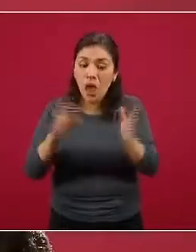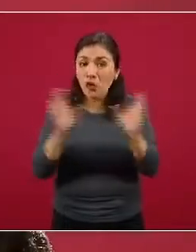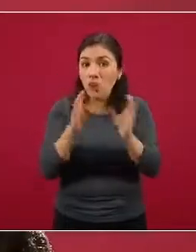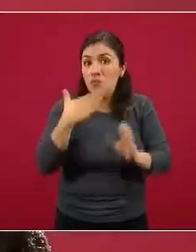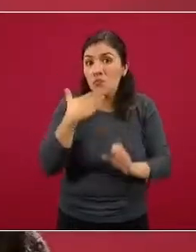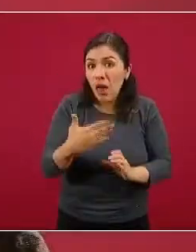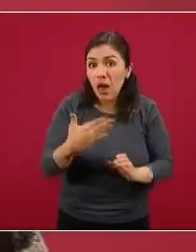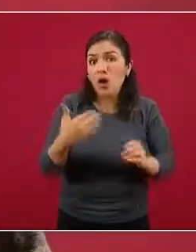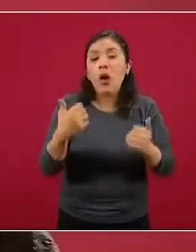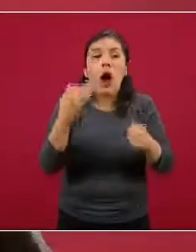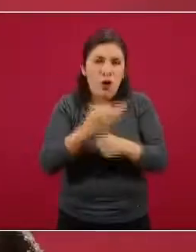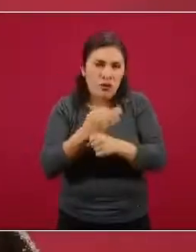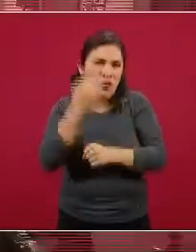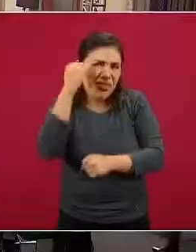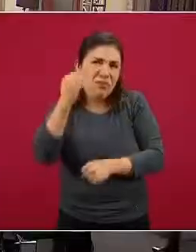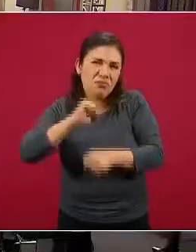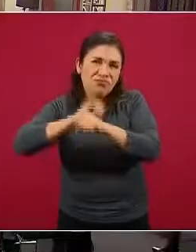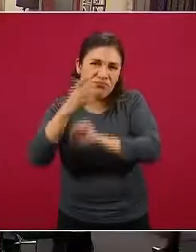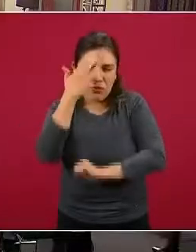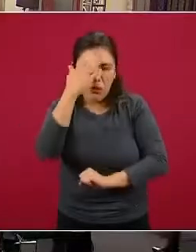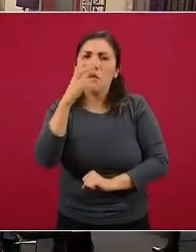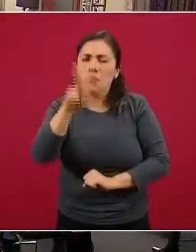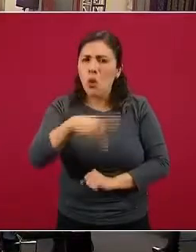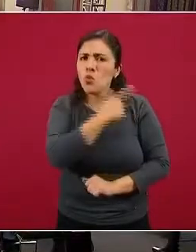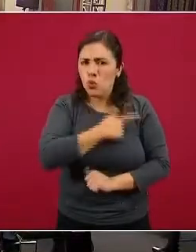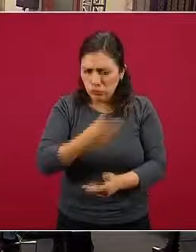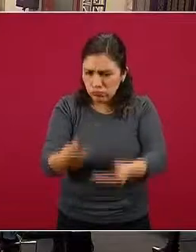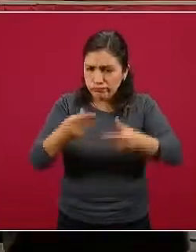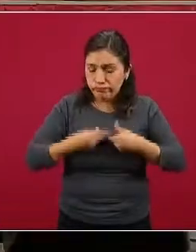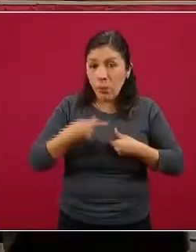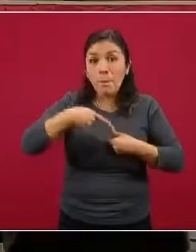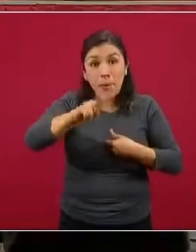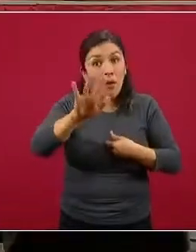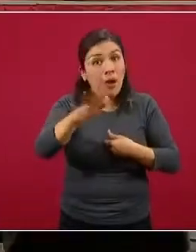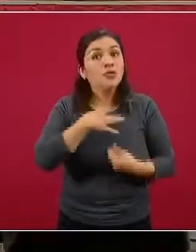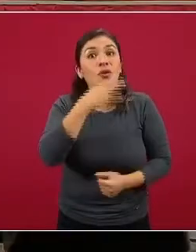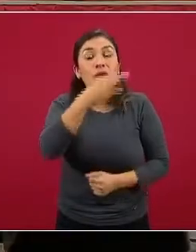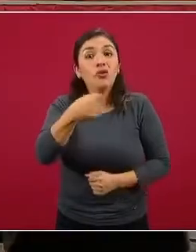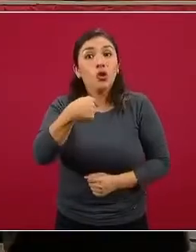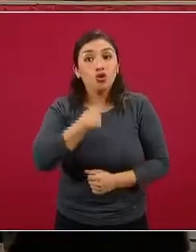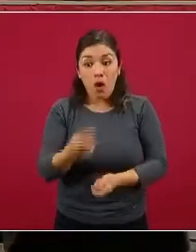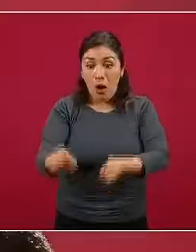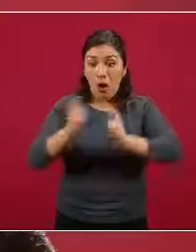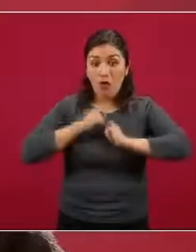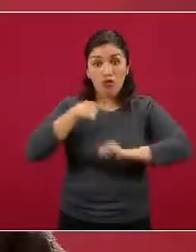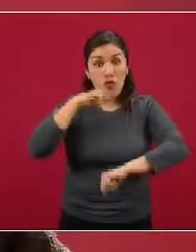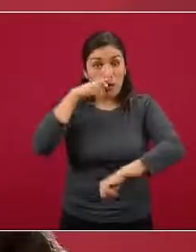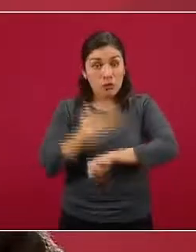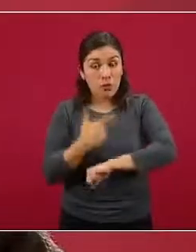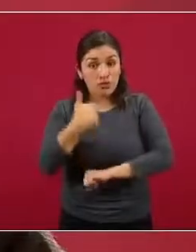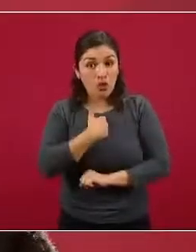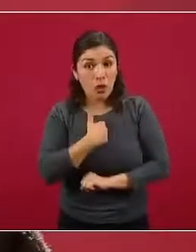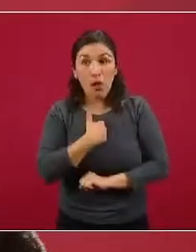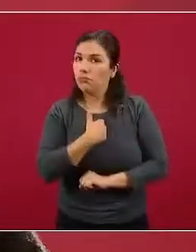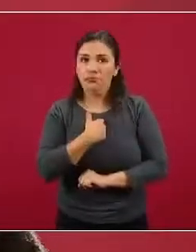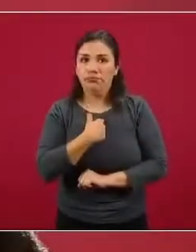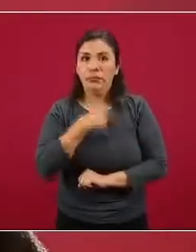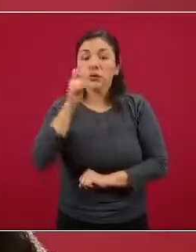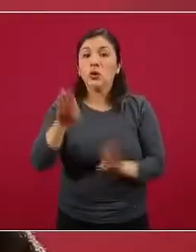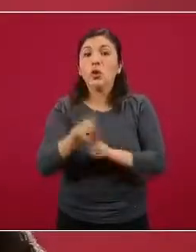situación de la epidemia. Entonces, con mucho gusto recibo la información, pero que quede claro, no es la ventanilla, no se constituye en